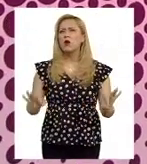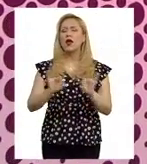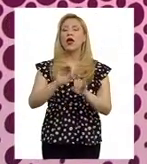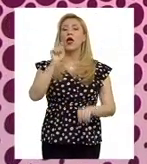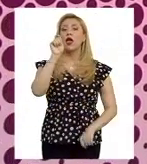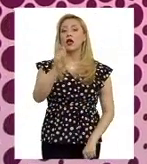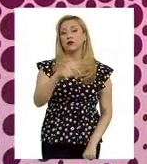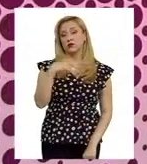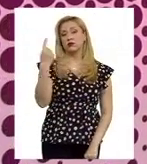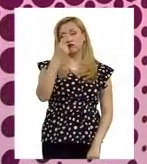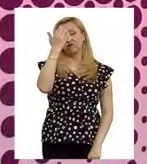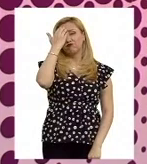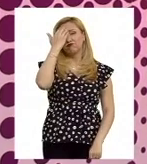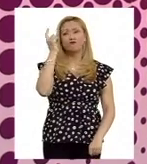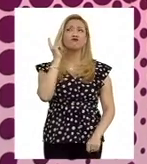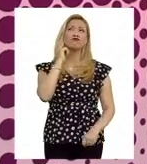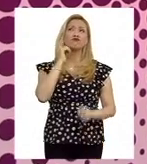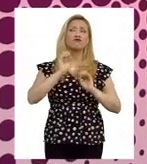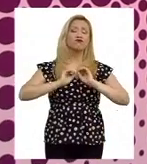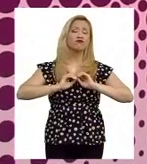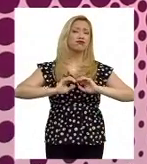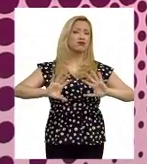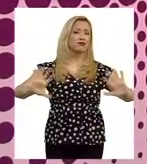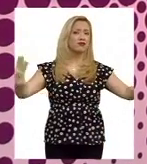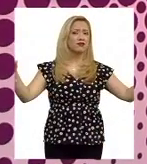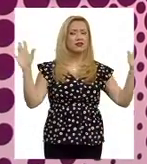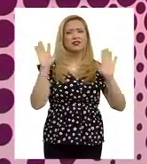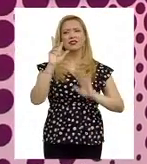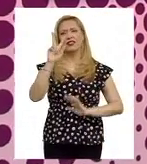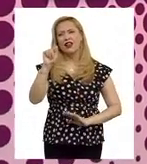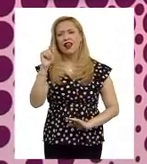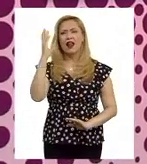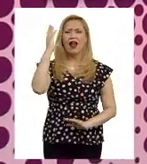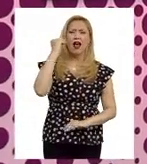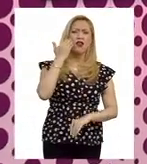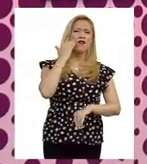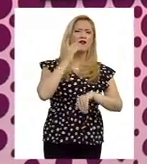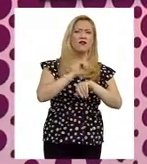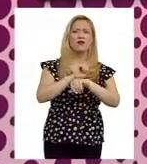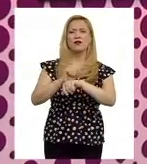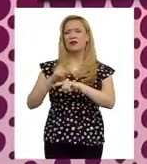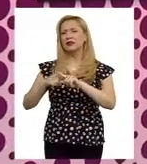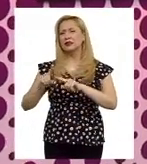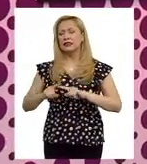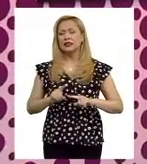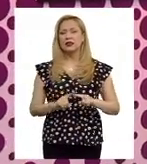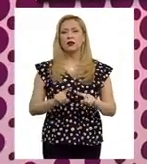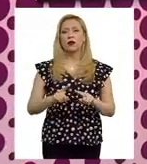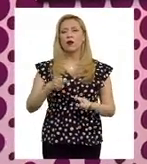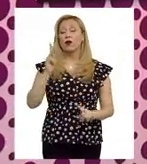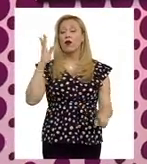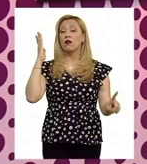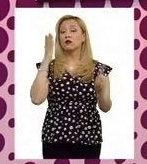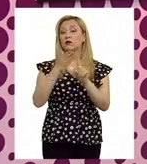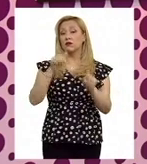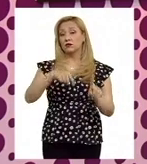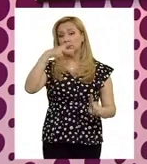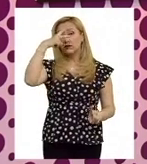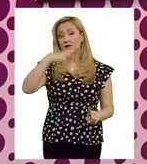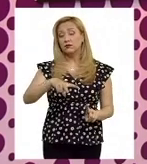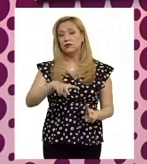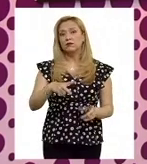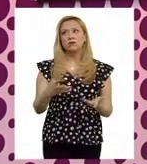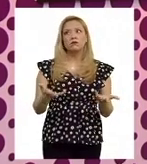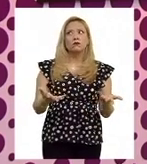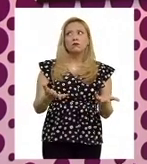muy conocido y que se ha abordado desde muy diferentes medios de comunicación, pero particularmente en México tal vez